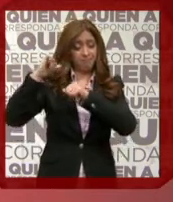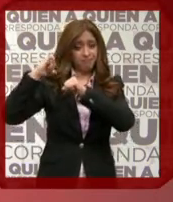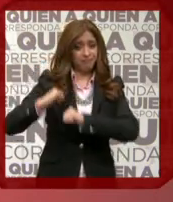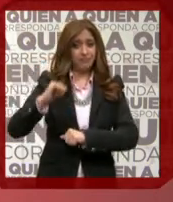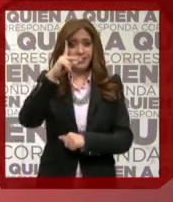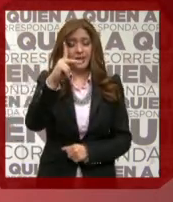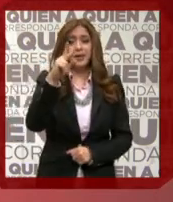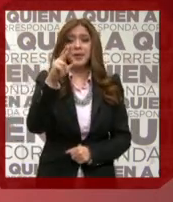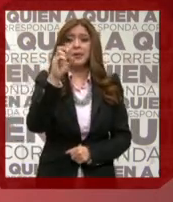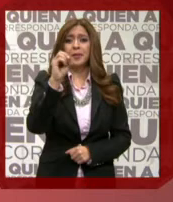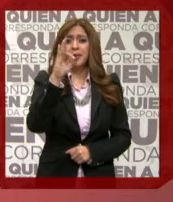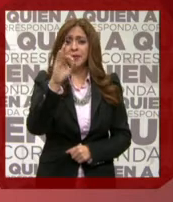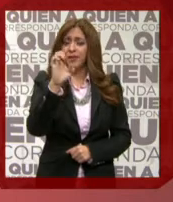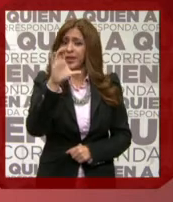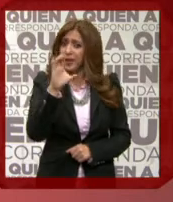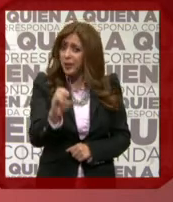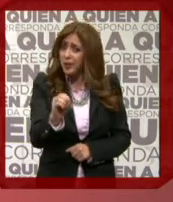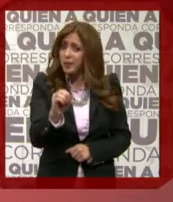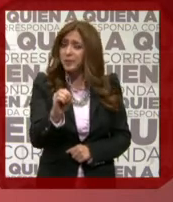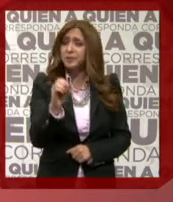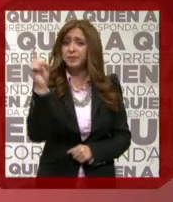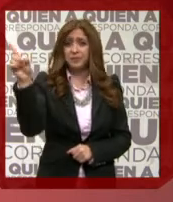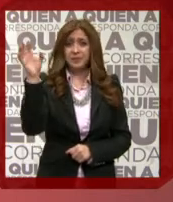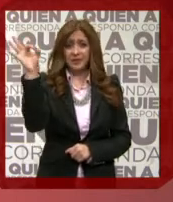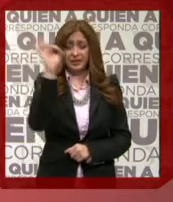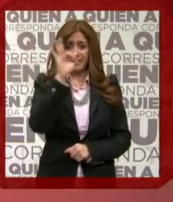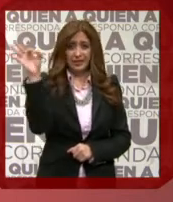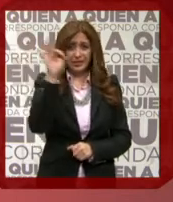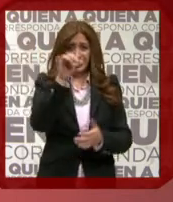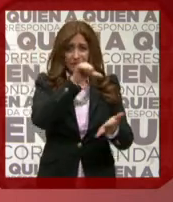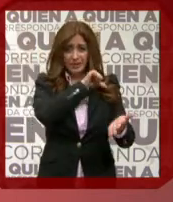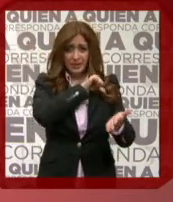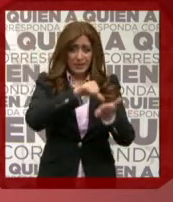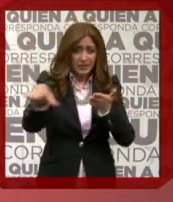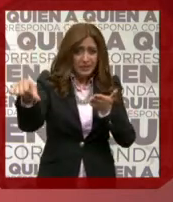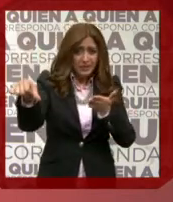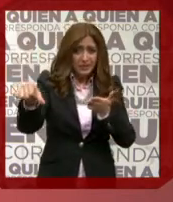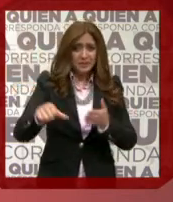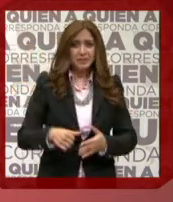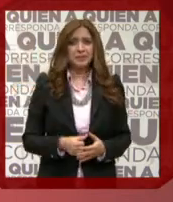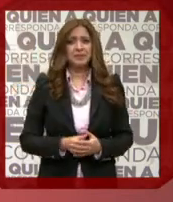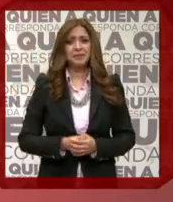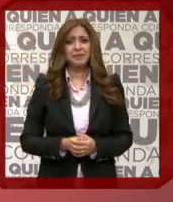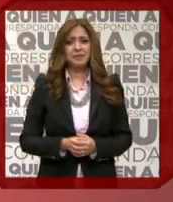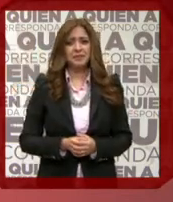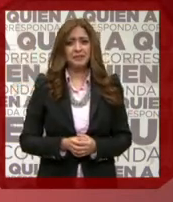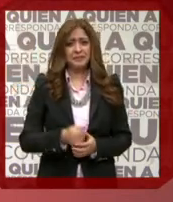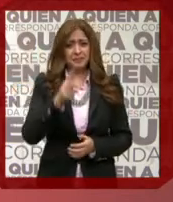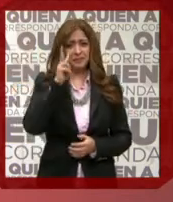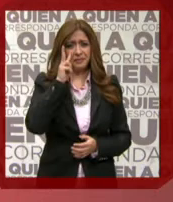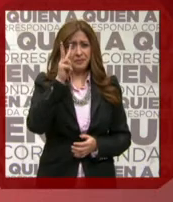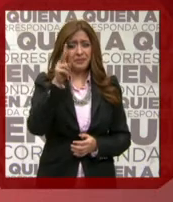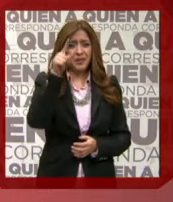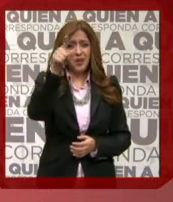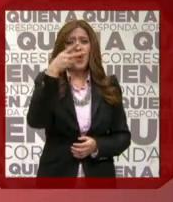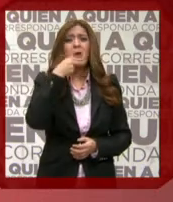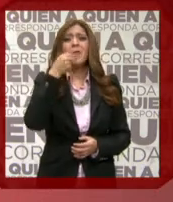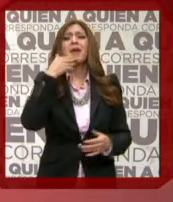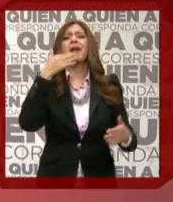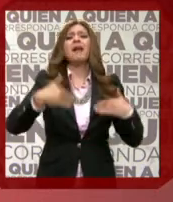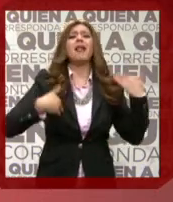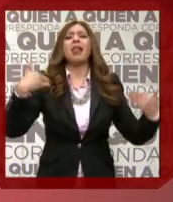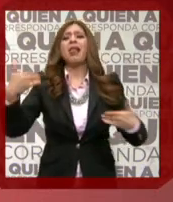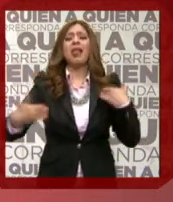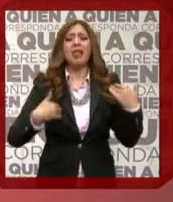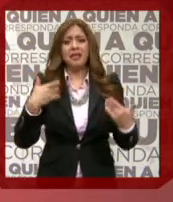consumidor que además ofrece la clausura a un establecimiento que hace esto vea nada más el festejo fíjese qué tanto me habrí